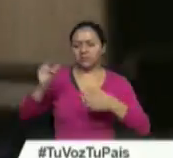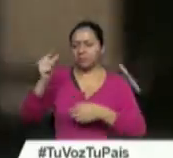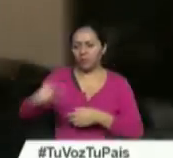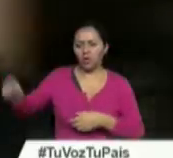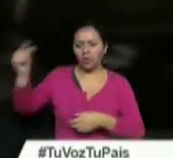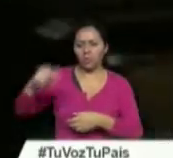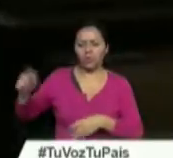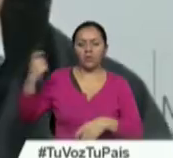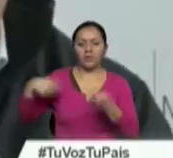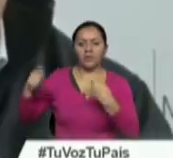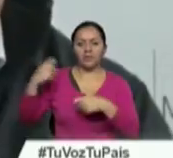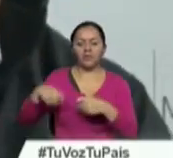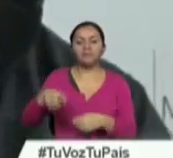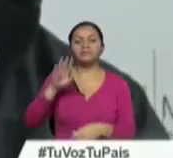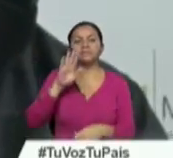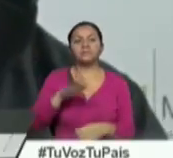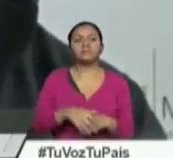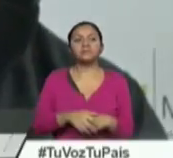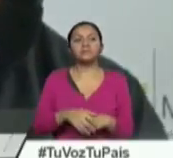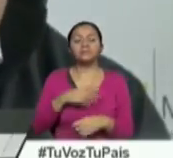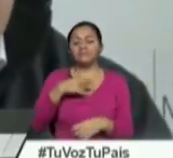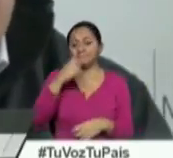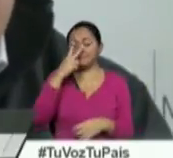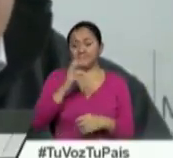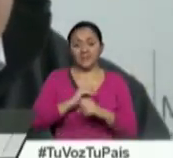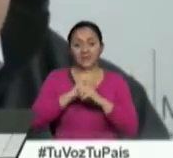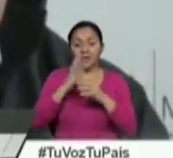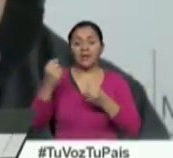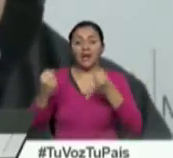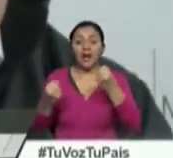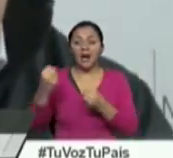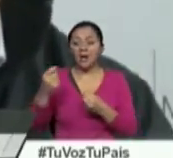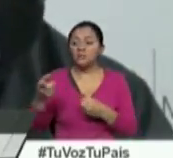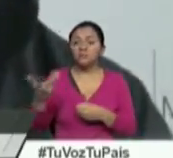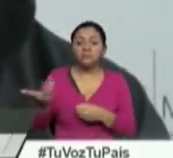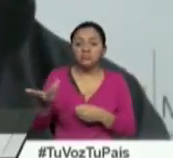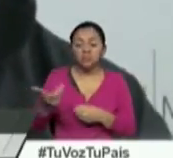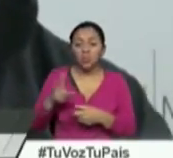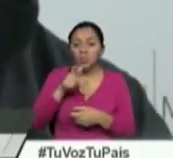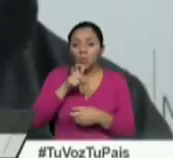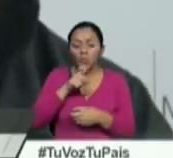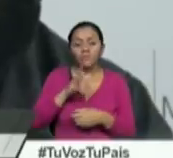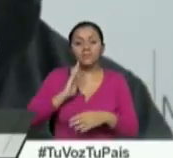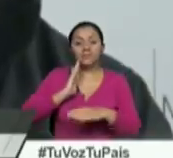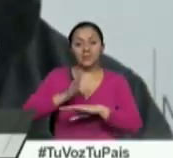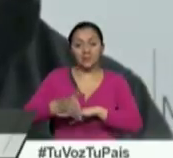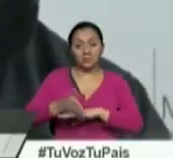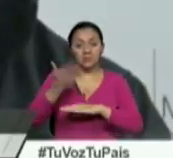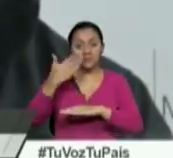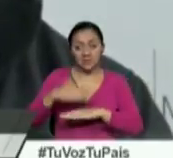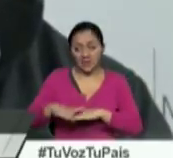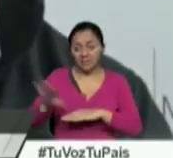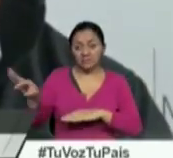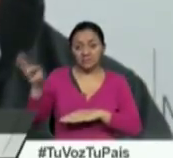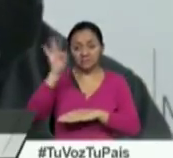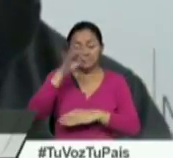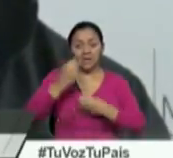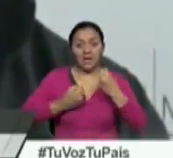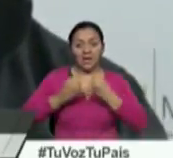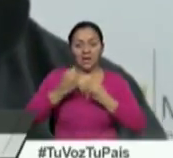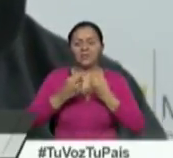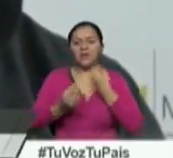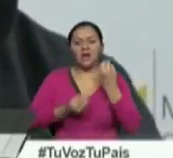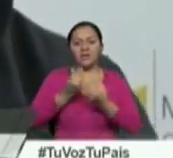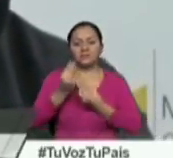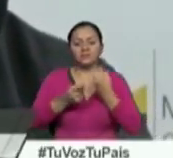Lo que hacían era determinar qué tipo de vehículo tenían, y luego de que hacían este perfilamiento del tipo de vehículo, lo que